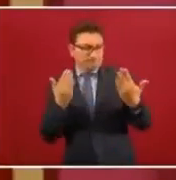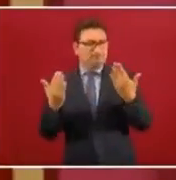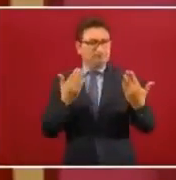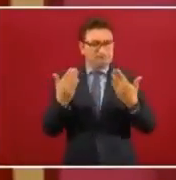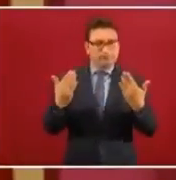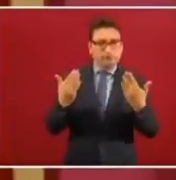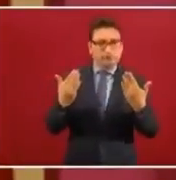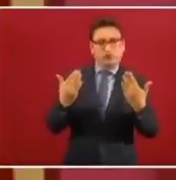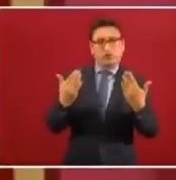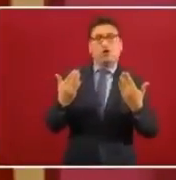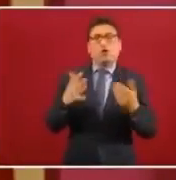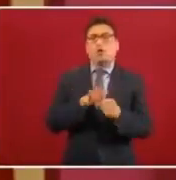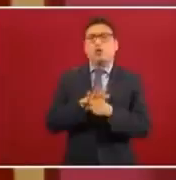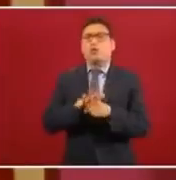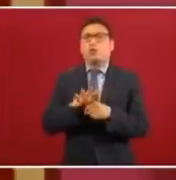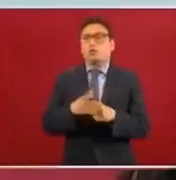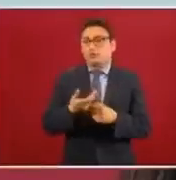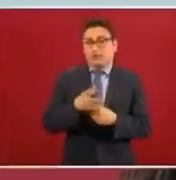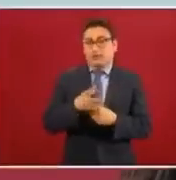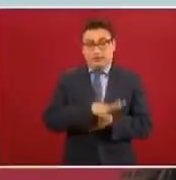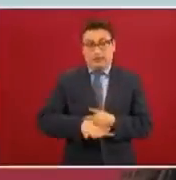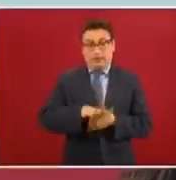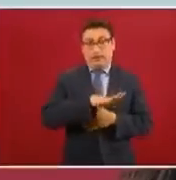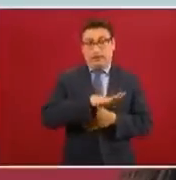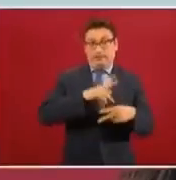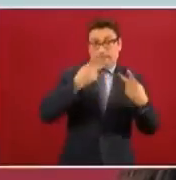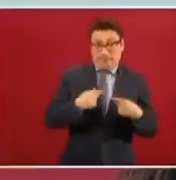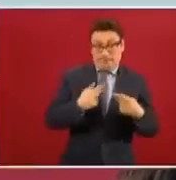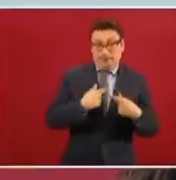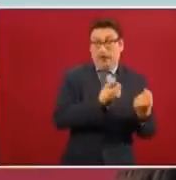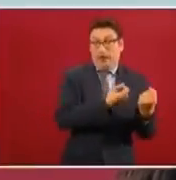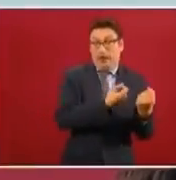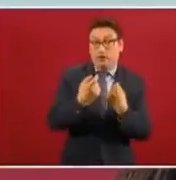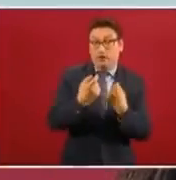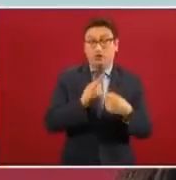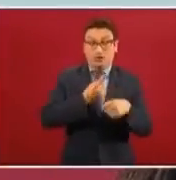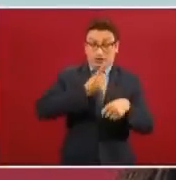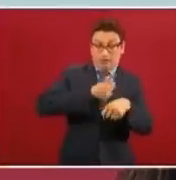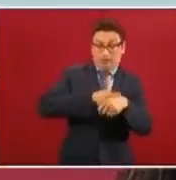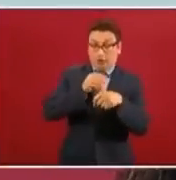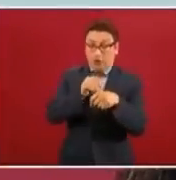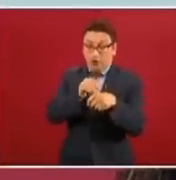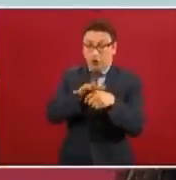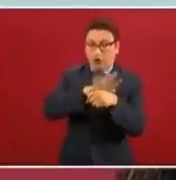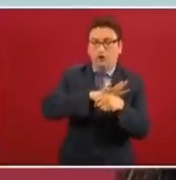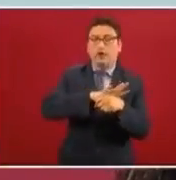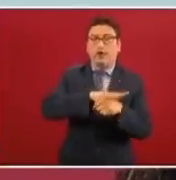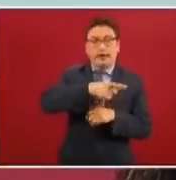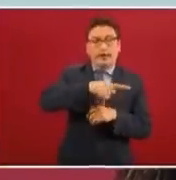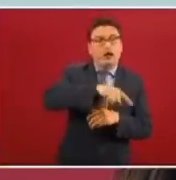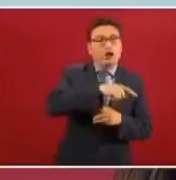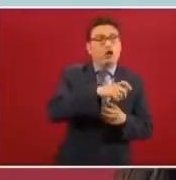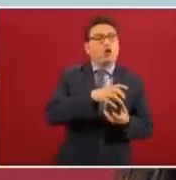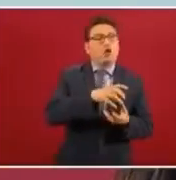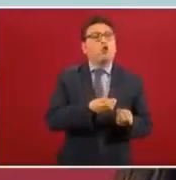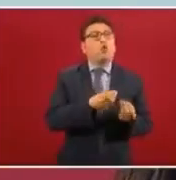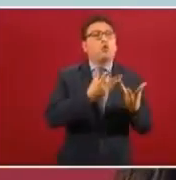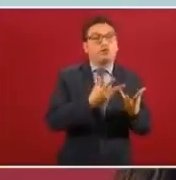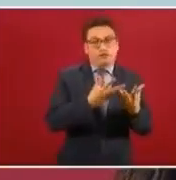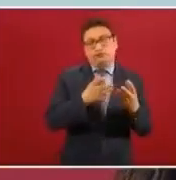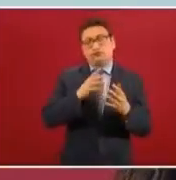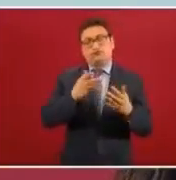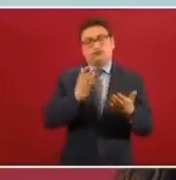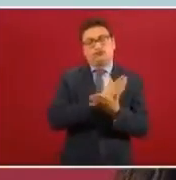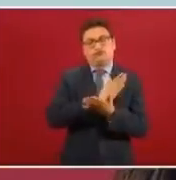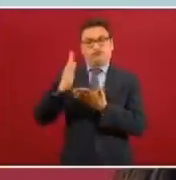en comparación con las personas que se encontraban enfermas de kobe y en este caso lo organizamos por entidad